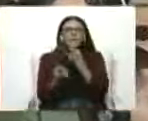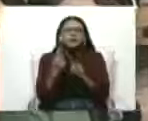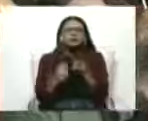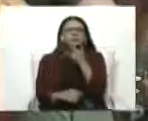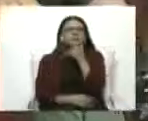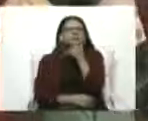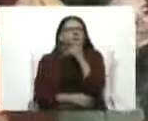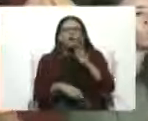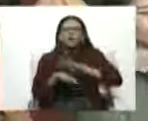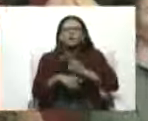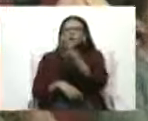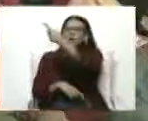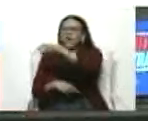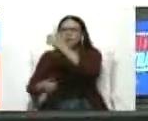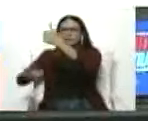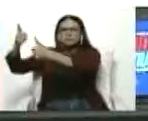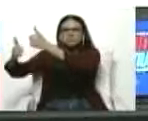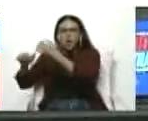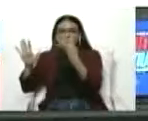gobierno?